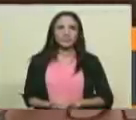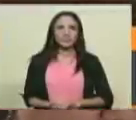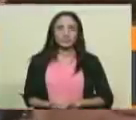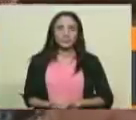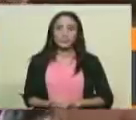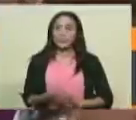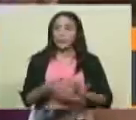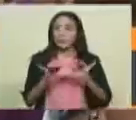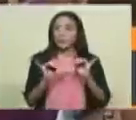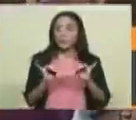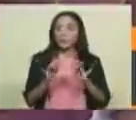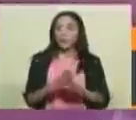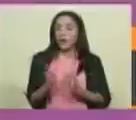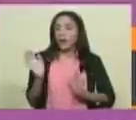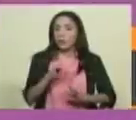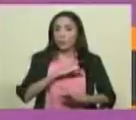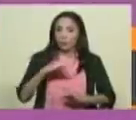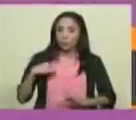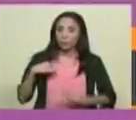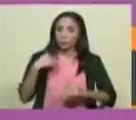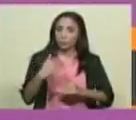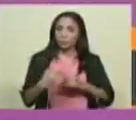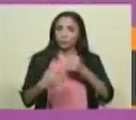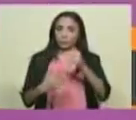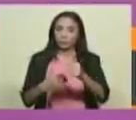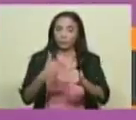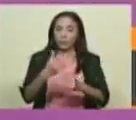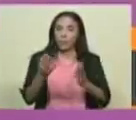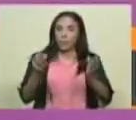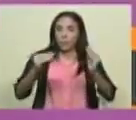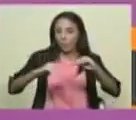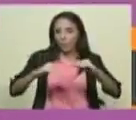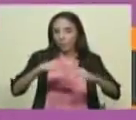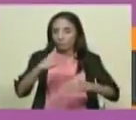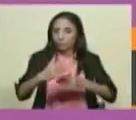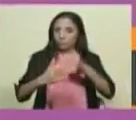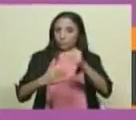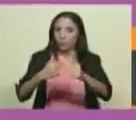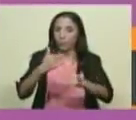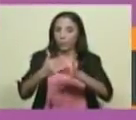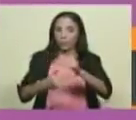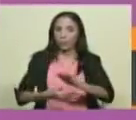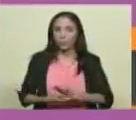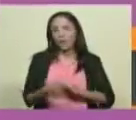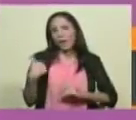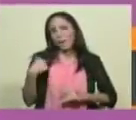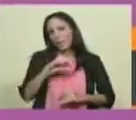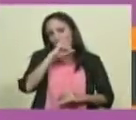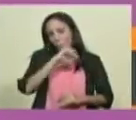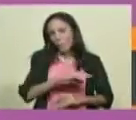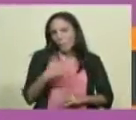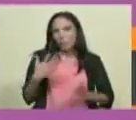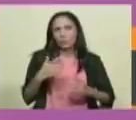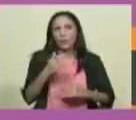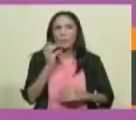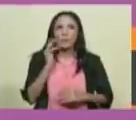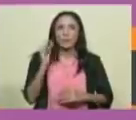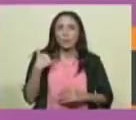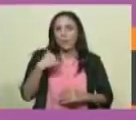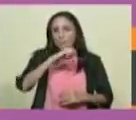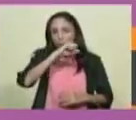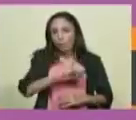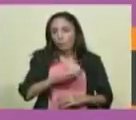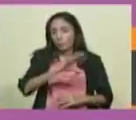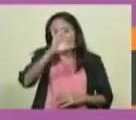Así que nos ha tocado construir en una línea, en una línea. Mira, a mí me gusta mucho, no sé si